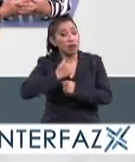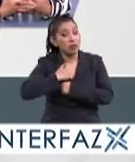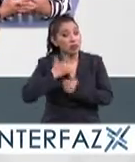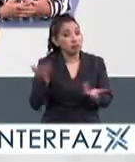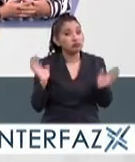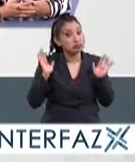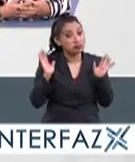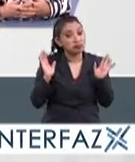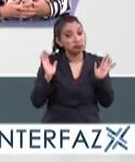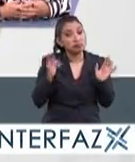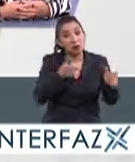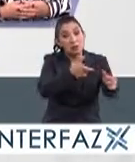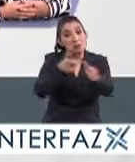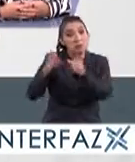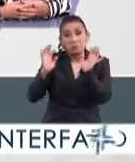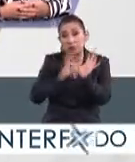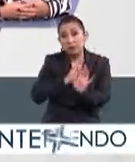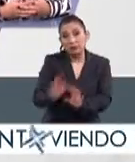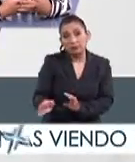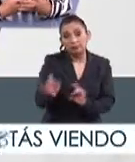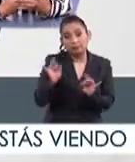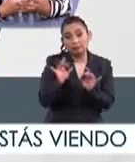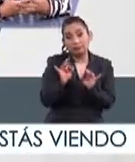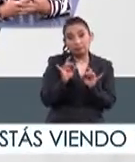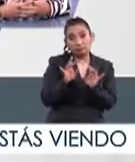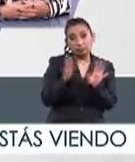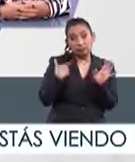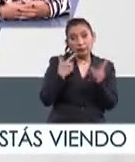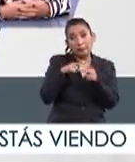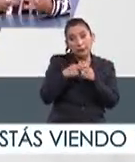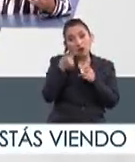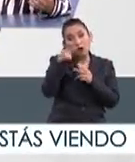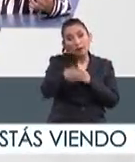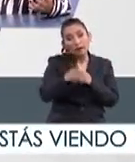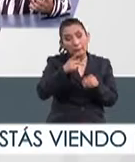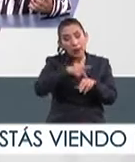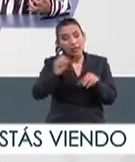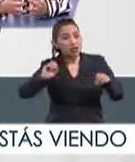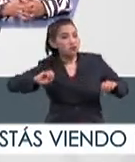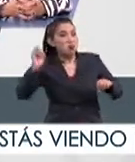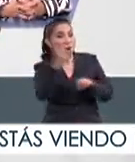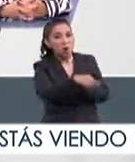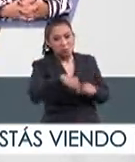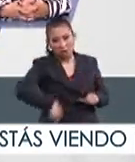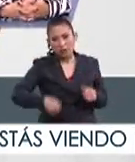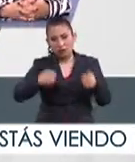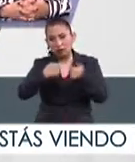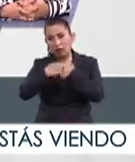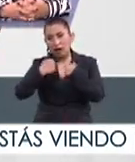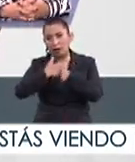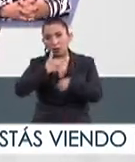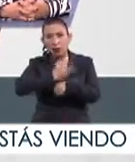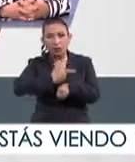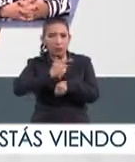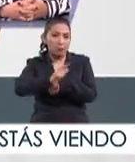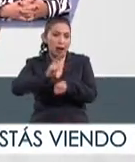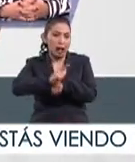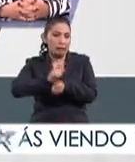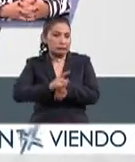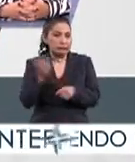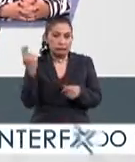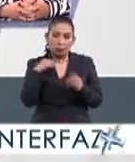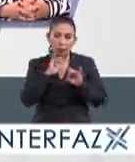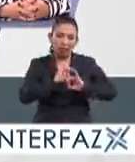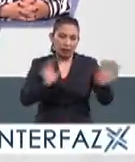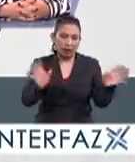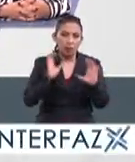pues, las acciones de los militares en caso que no se empiecen ellos a tirar piedras, como se vio aquí en la frontera con Guatemala. Entonces es